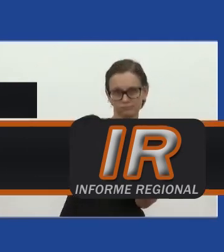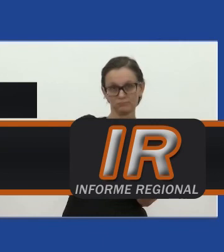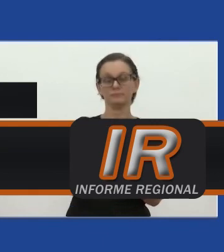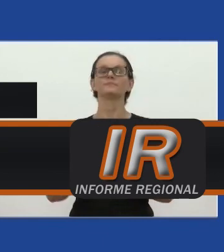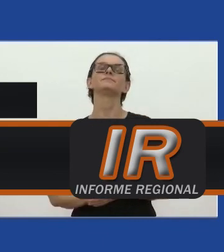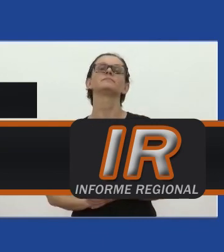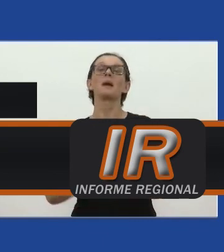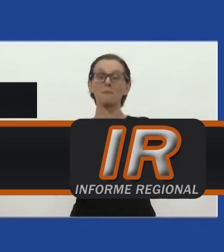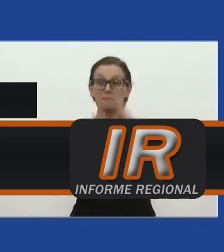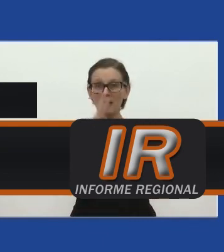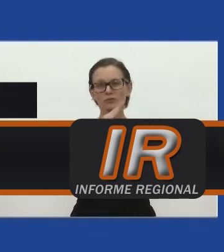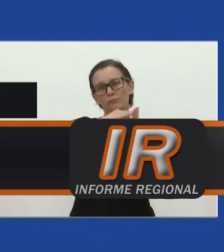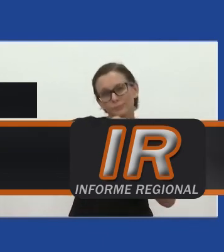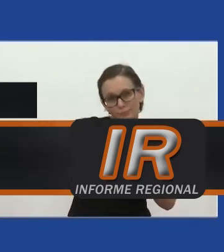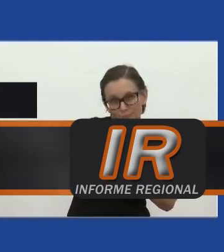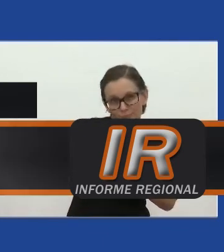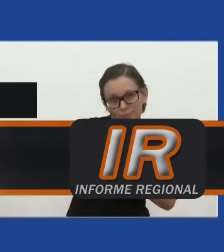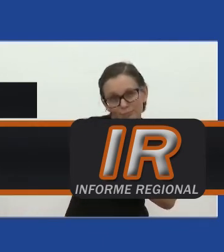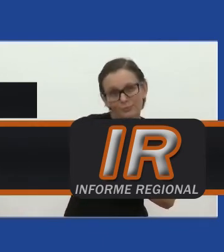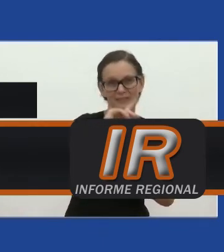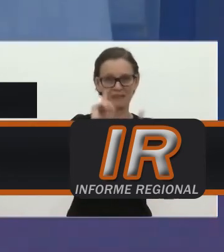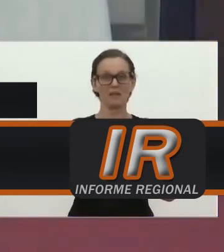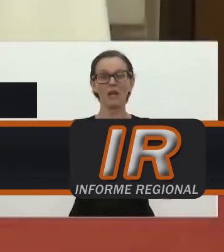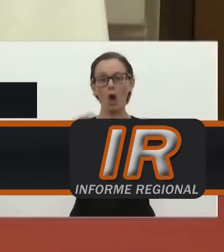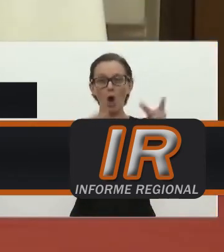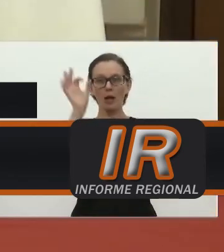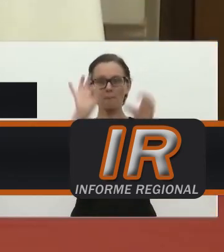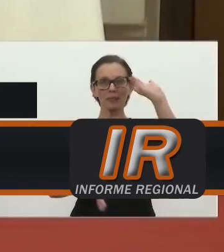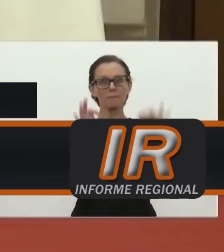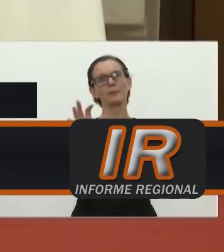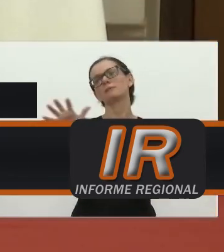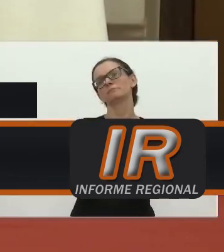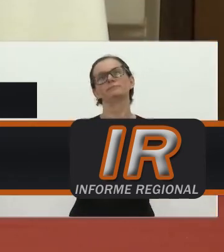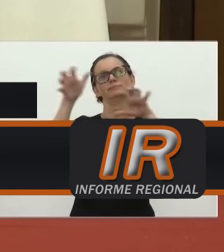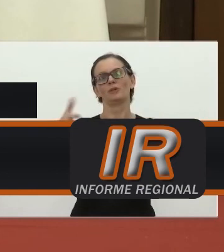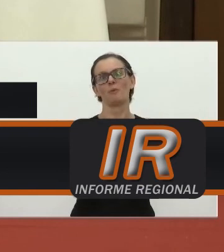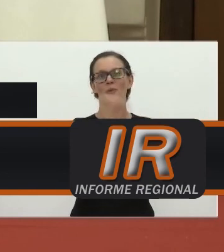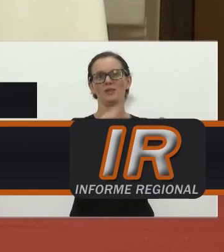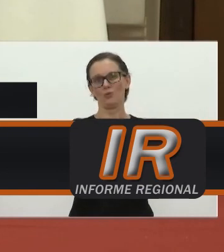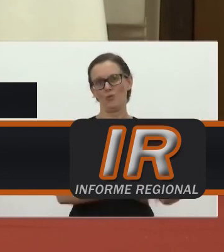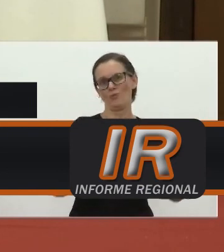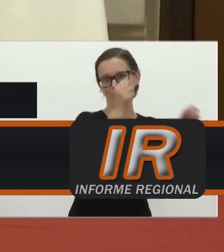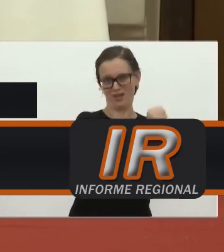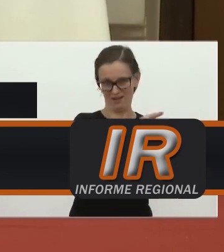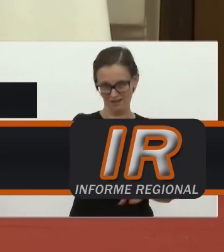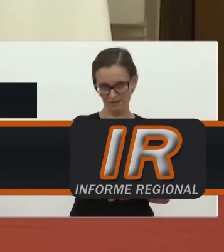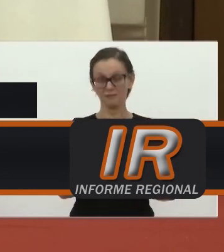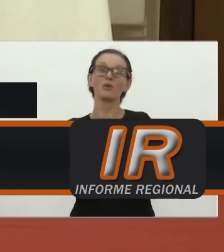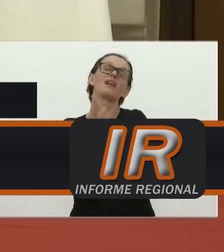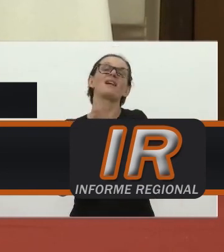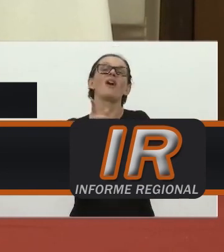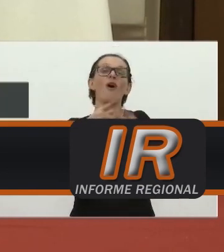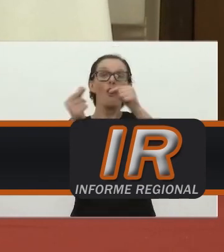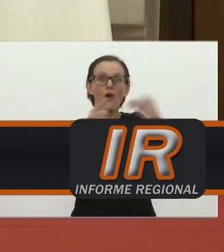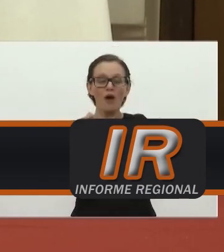bien cortito, con el pasto cortito y sin basura y sin hojas, que ahora también estamos viendo que empiezan a caer las hojas y por ahí eso tapa